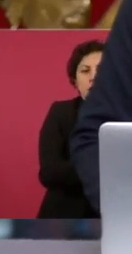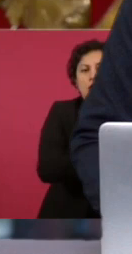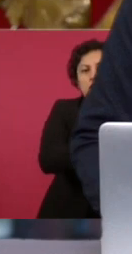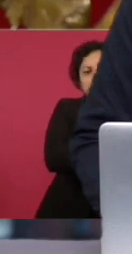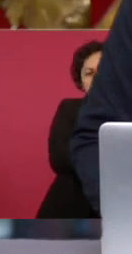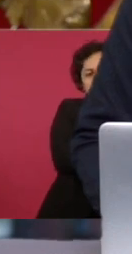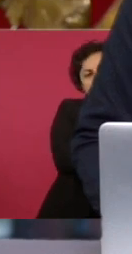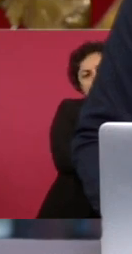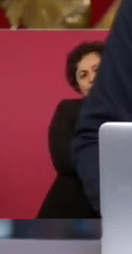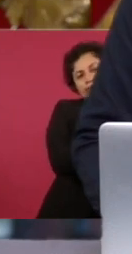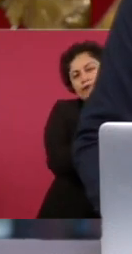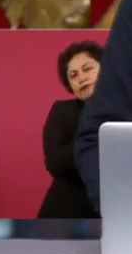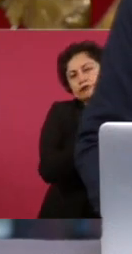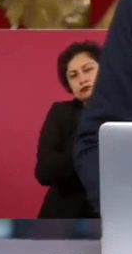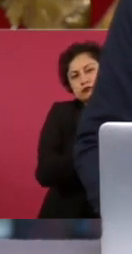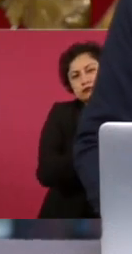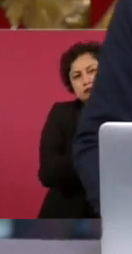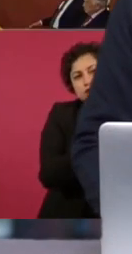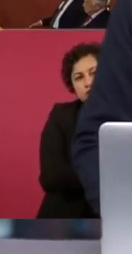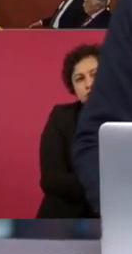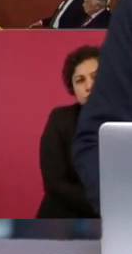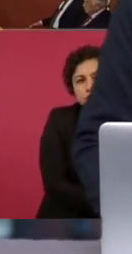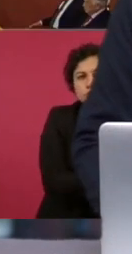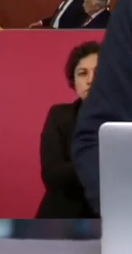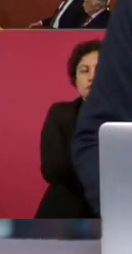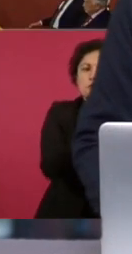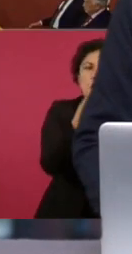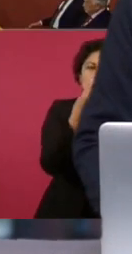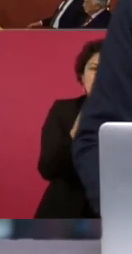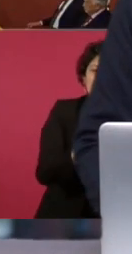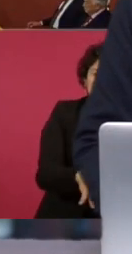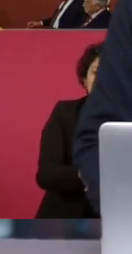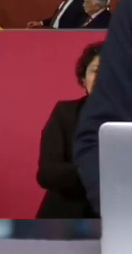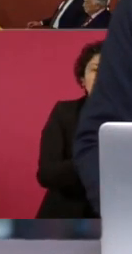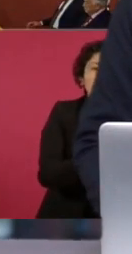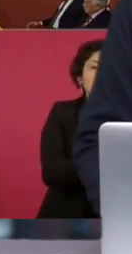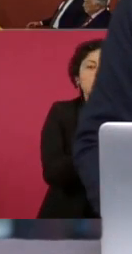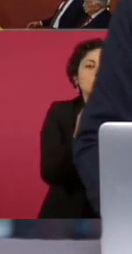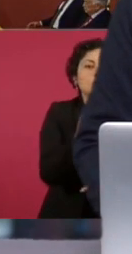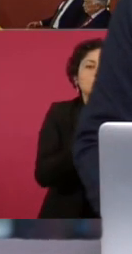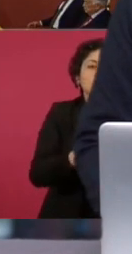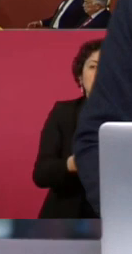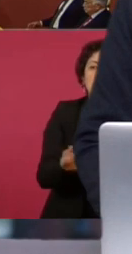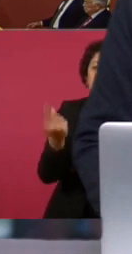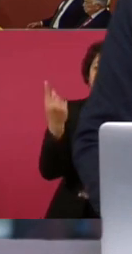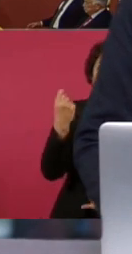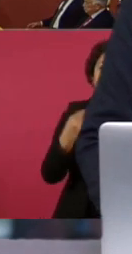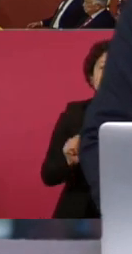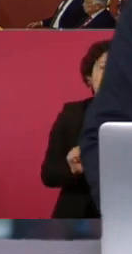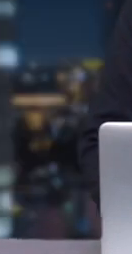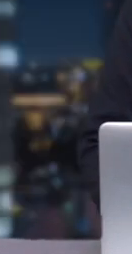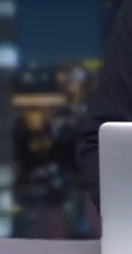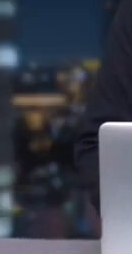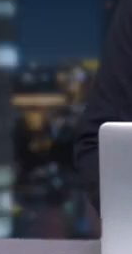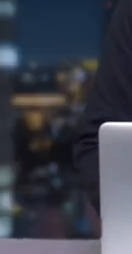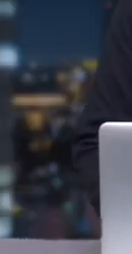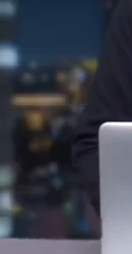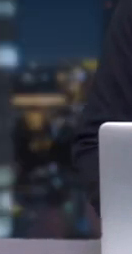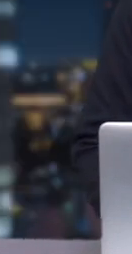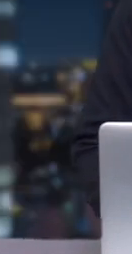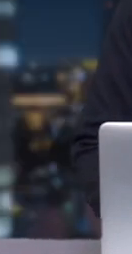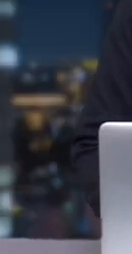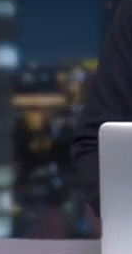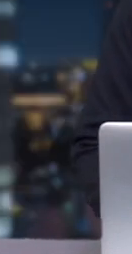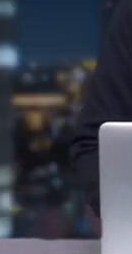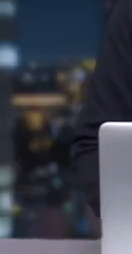mañanera para señalar la negativa de la oposición de legislar a favor del pueblo pero muchas de